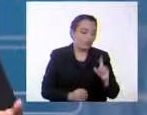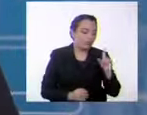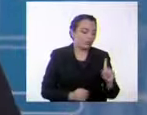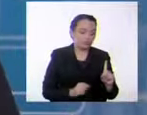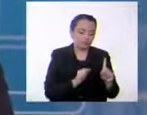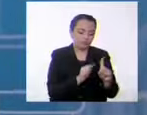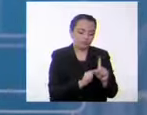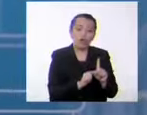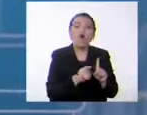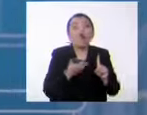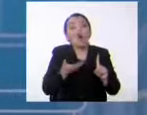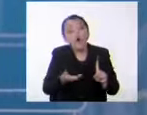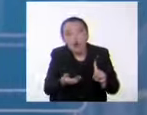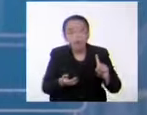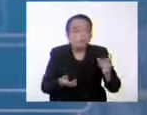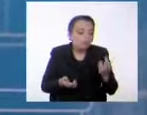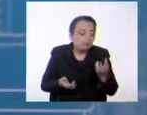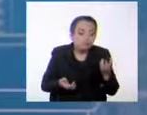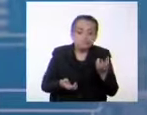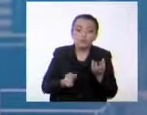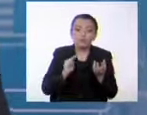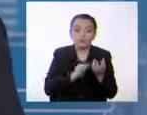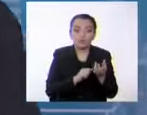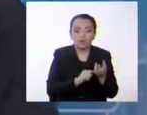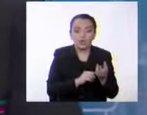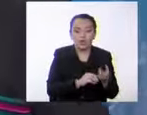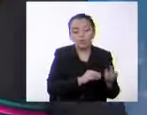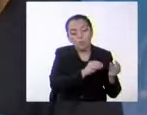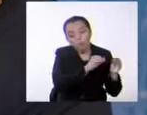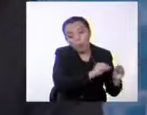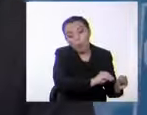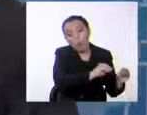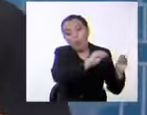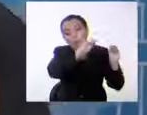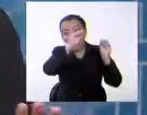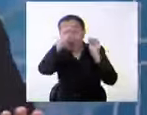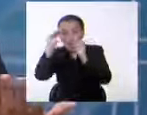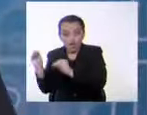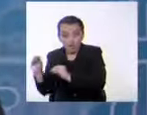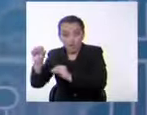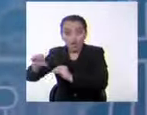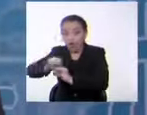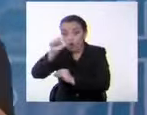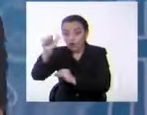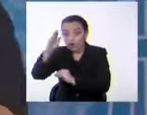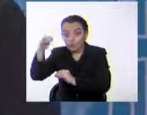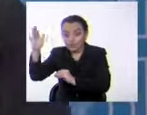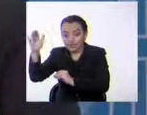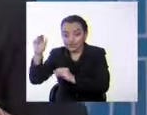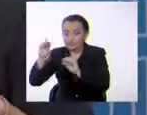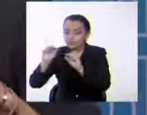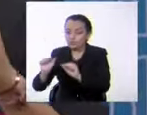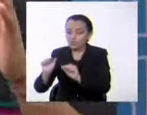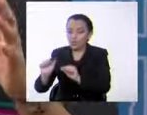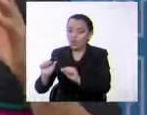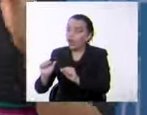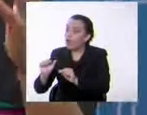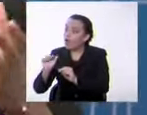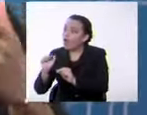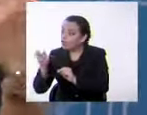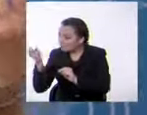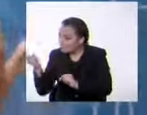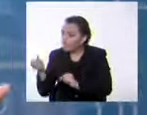cultura de ese país, y vuelve, ¿no?, a nuestro país. Otro elemento importante son